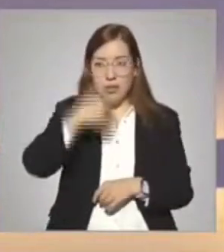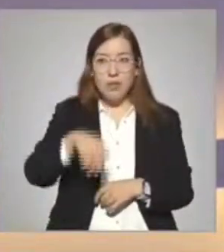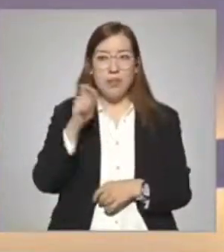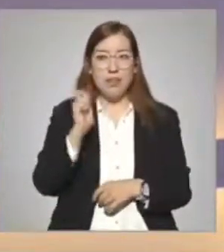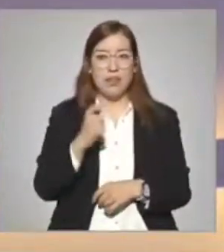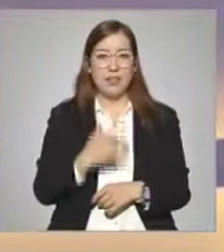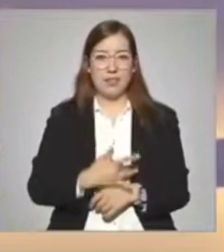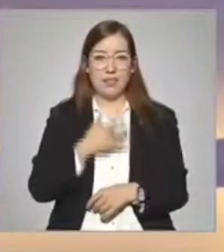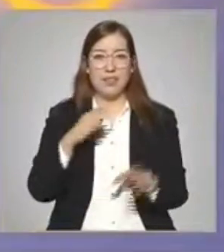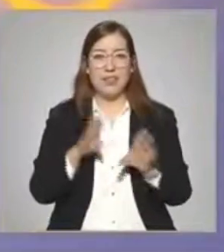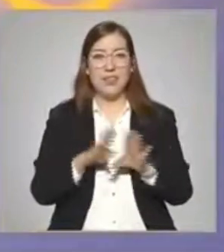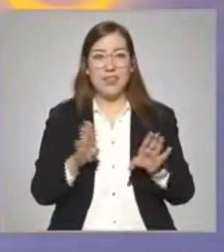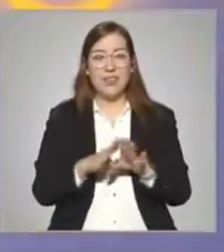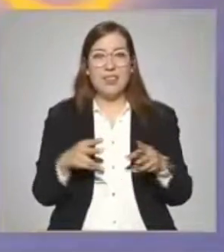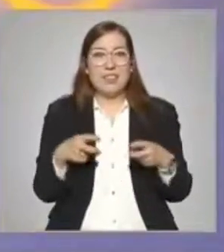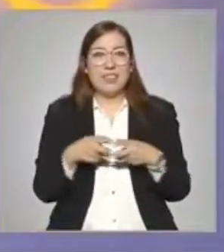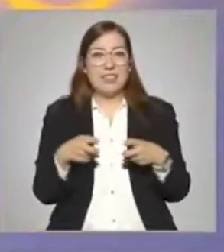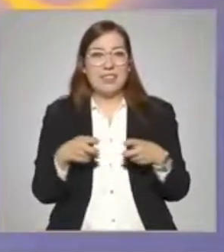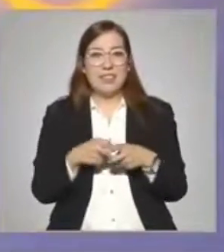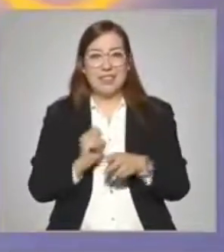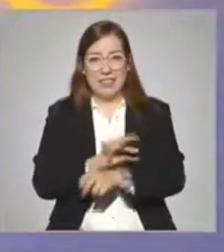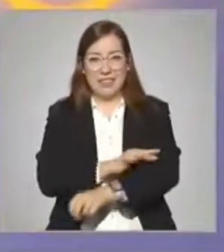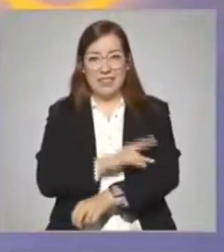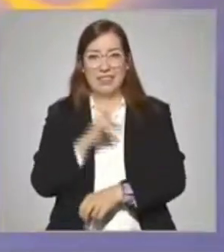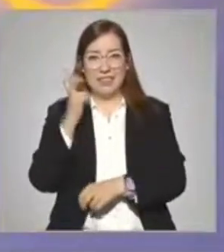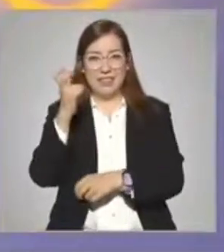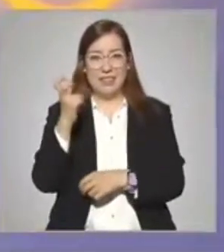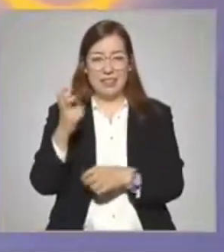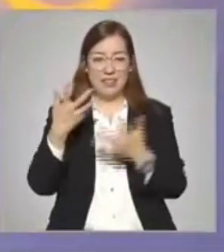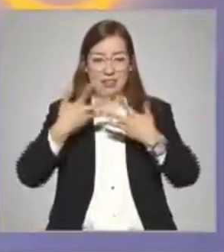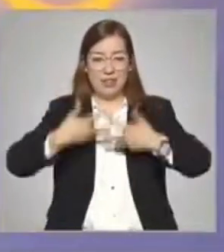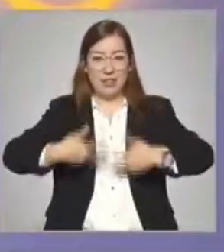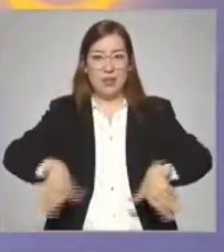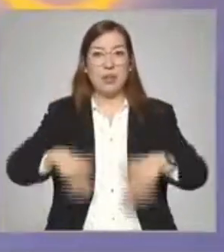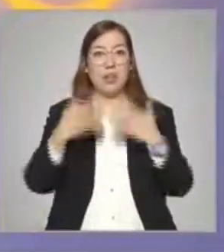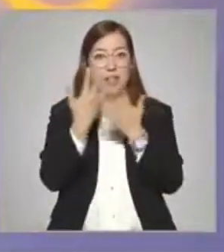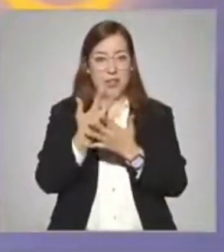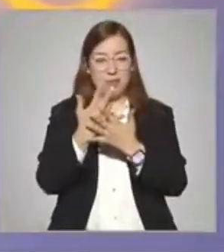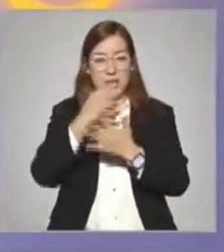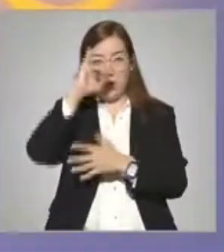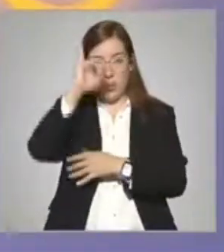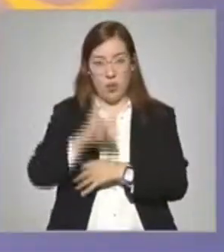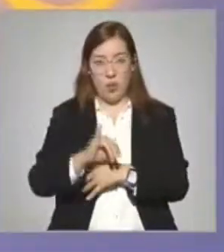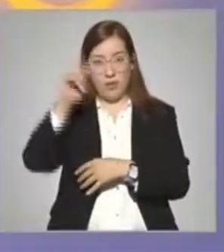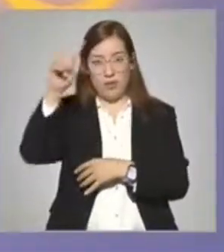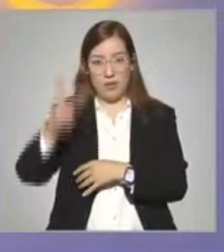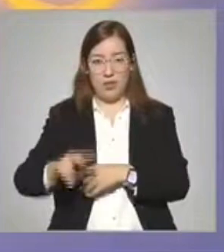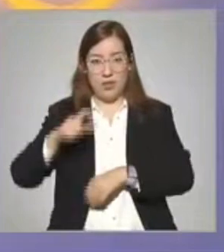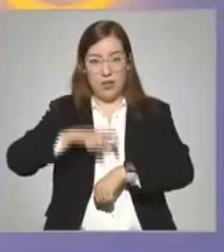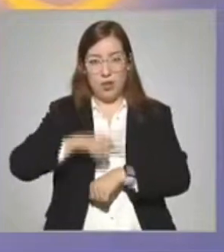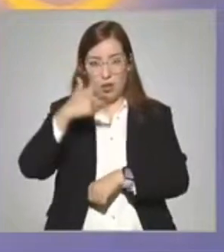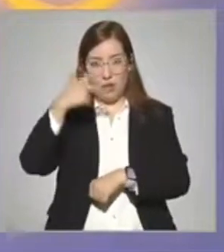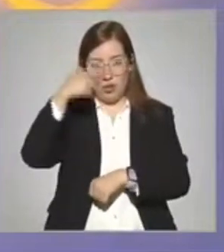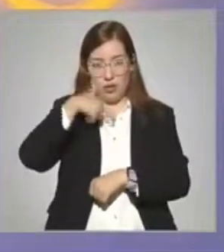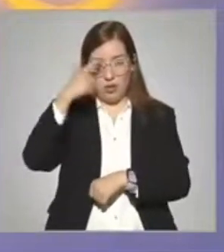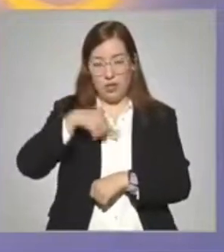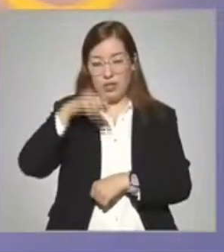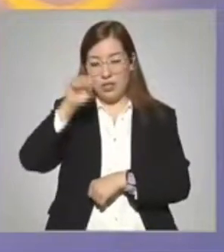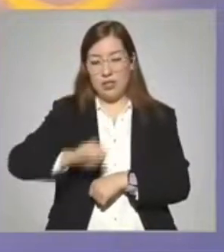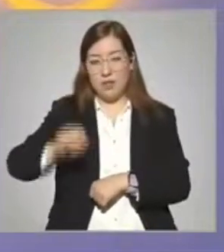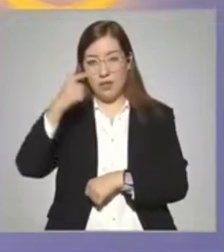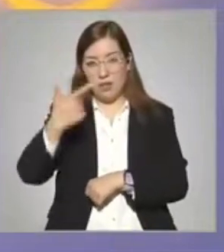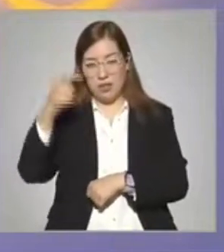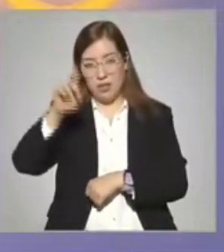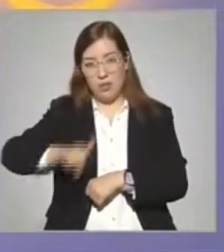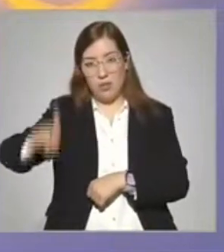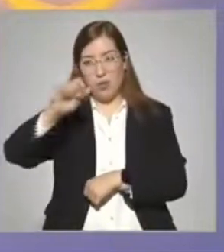filo de la butaca. El insólito caso del señor Morton te espera los jueves y viernes a las 8, sábados a las 7 y domingos a las